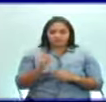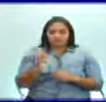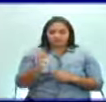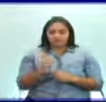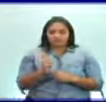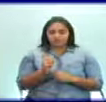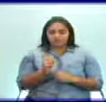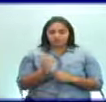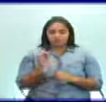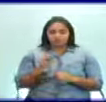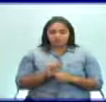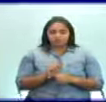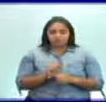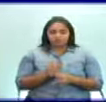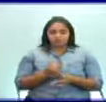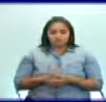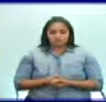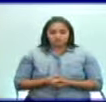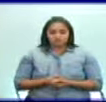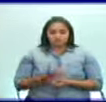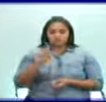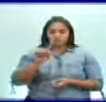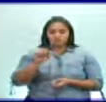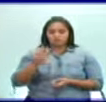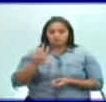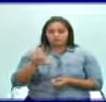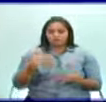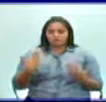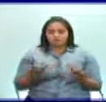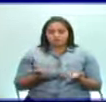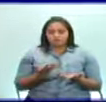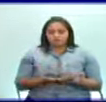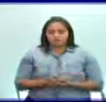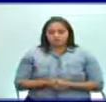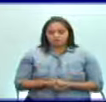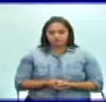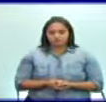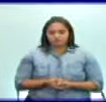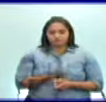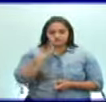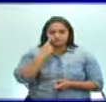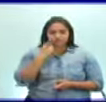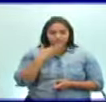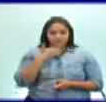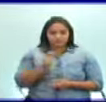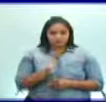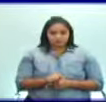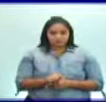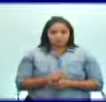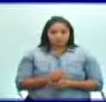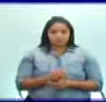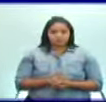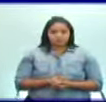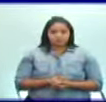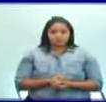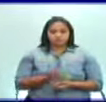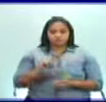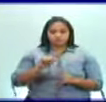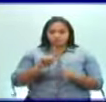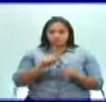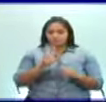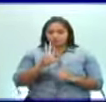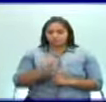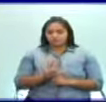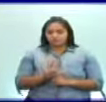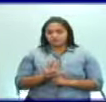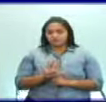fuese un valor conveniente, 2,5, por ejemplo, ¿qué pasaría? Miren bien, sería 2,5, vamos a sustituir, ¿verdad? F evaluado en